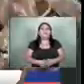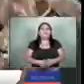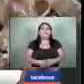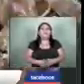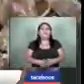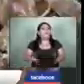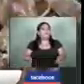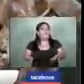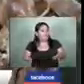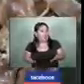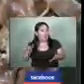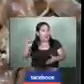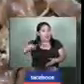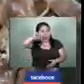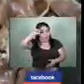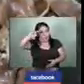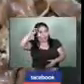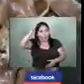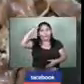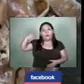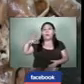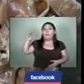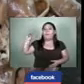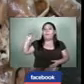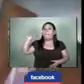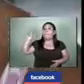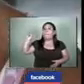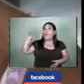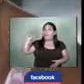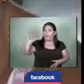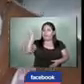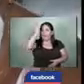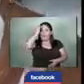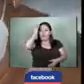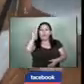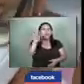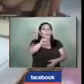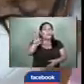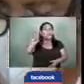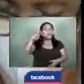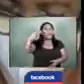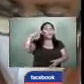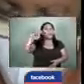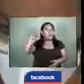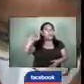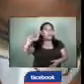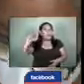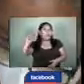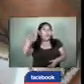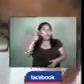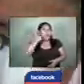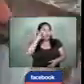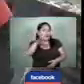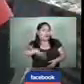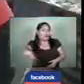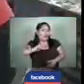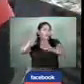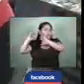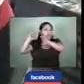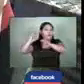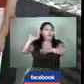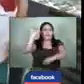Es el área de trabajo de Marta Mundo, más conocida como la Niña Tita, en Izalco, Sunzonate.